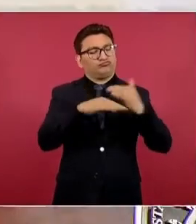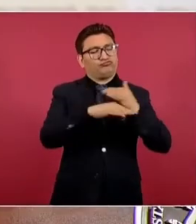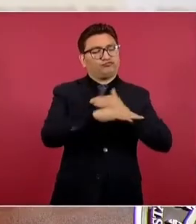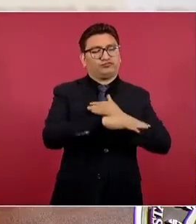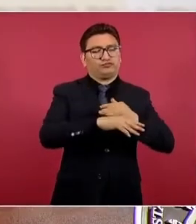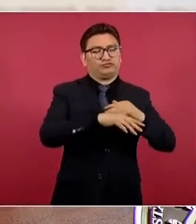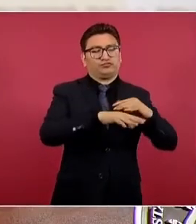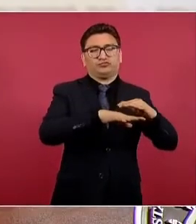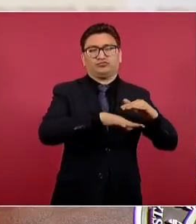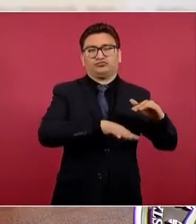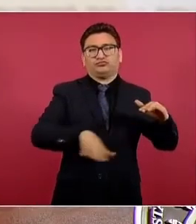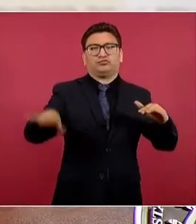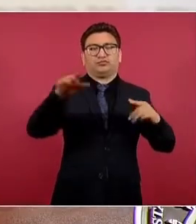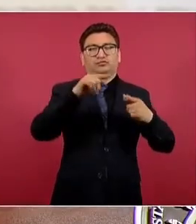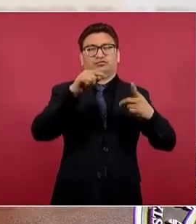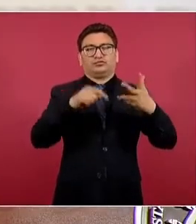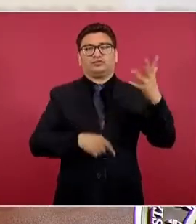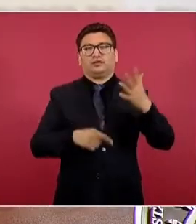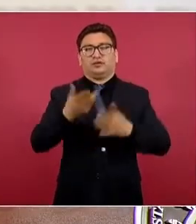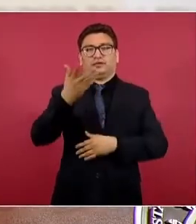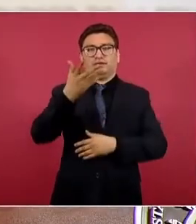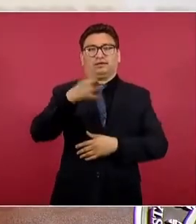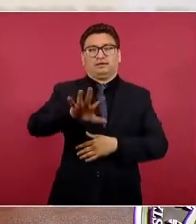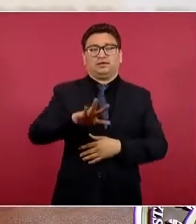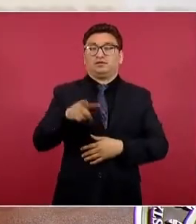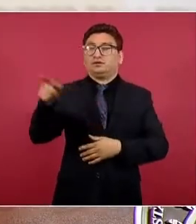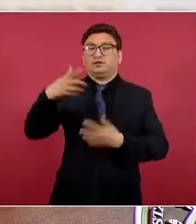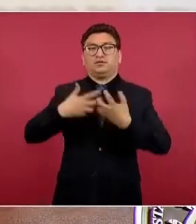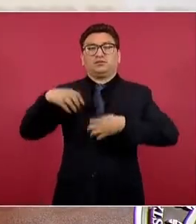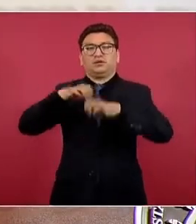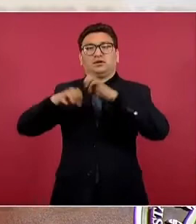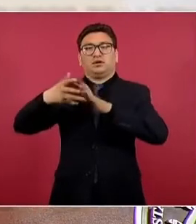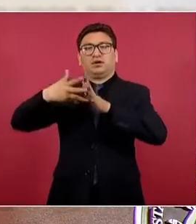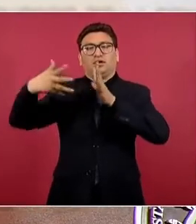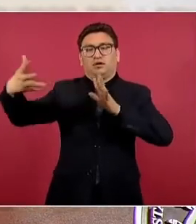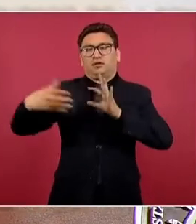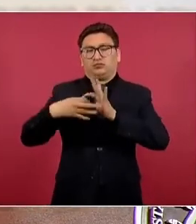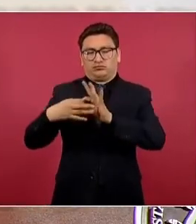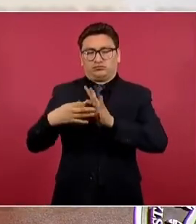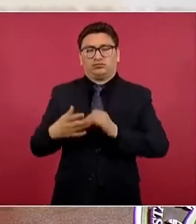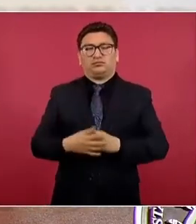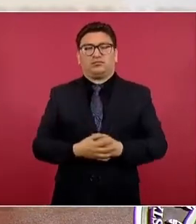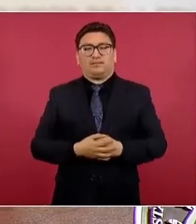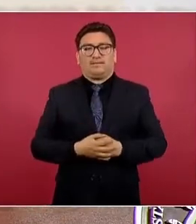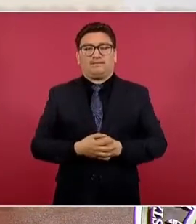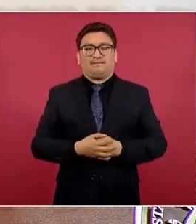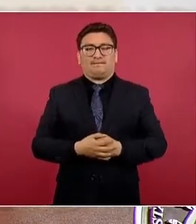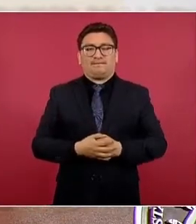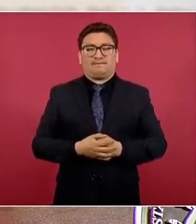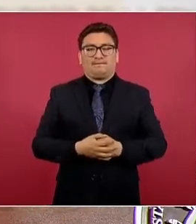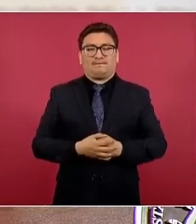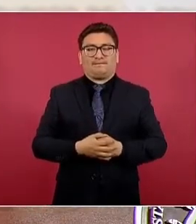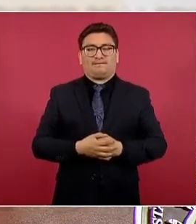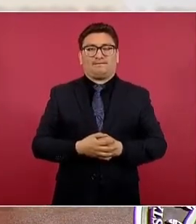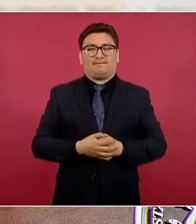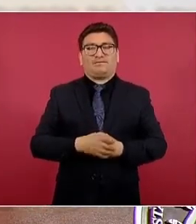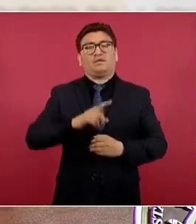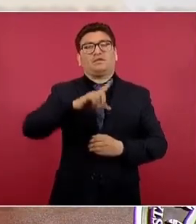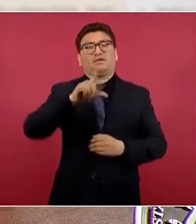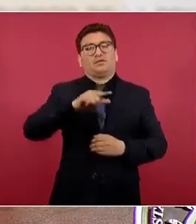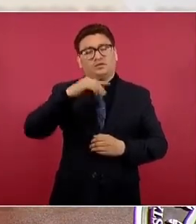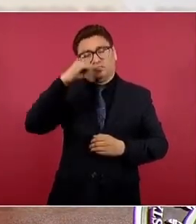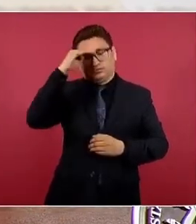carreteras con grandes empresas, y se consideró